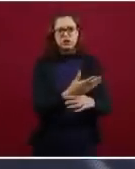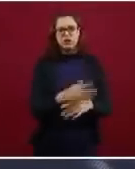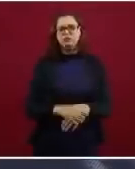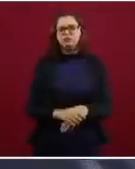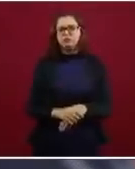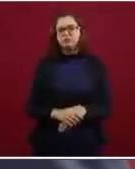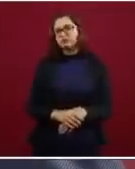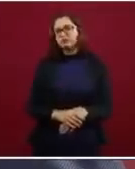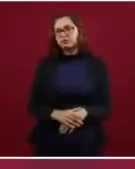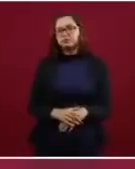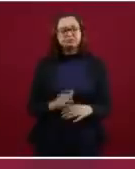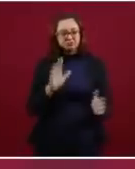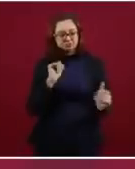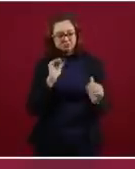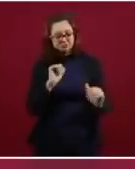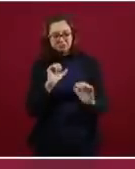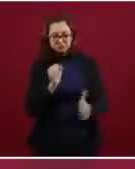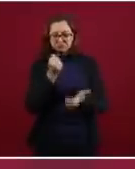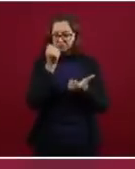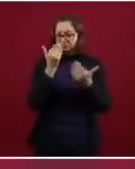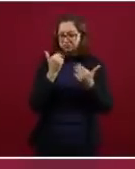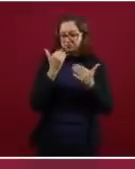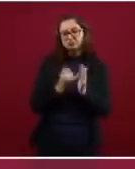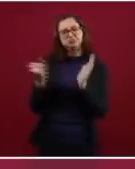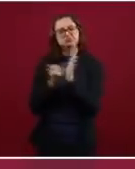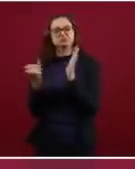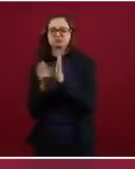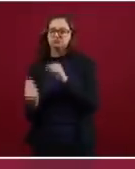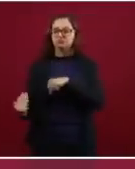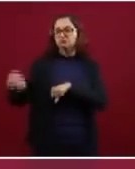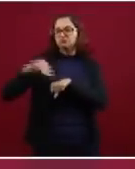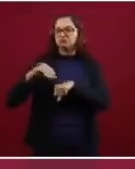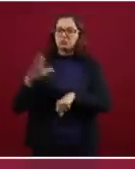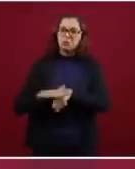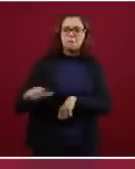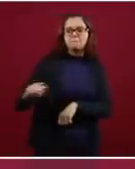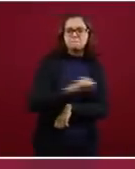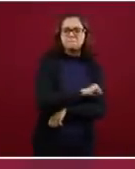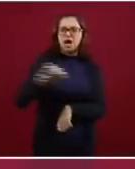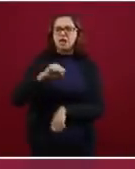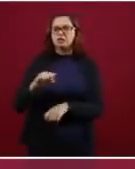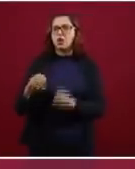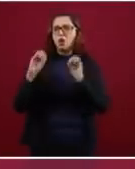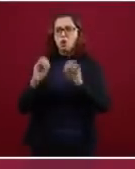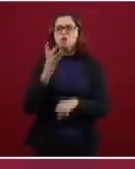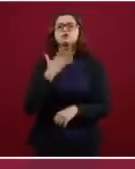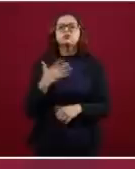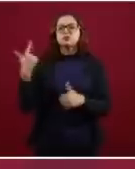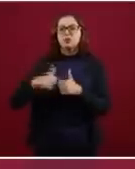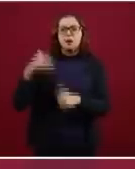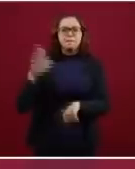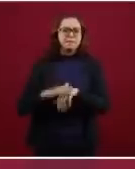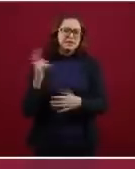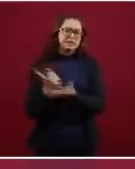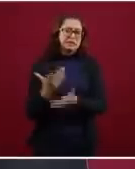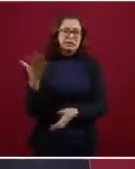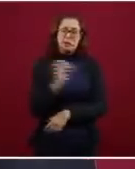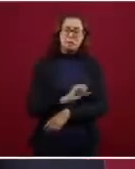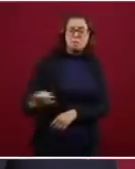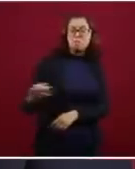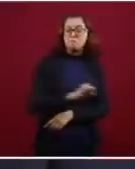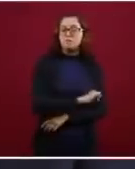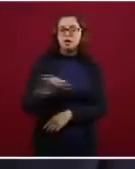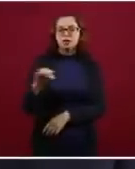impuestos o gasolinazos. No, si